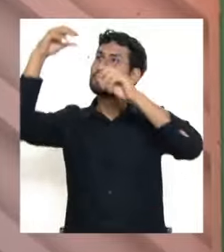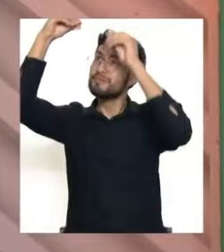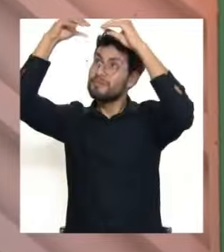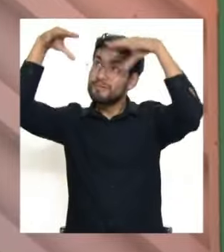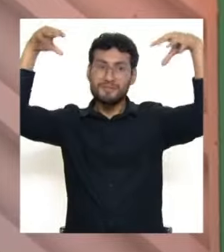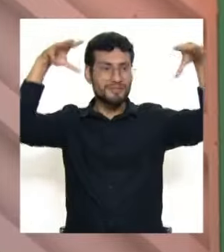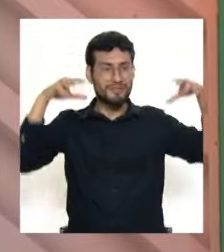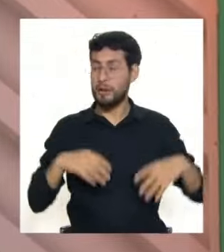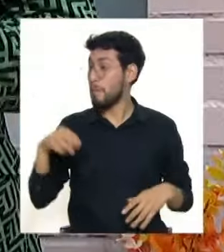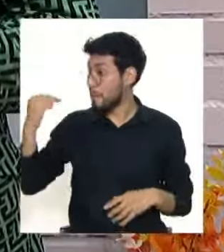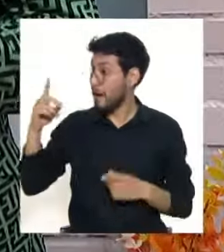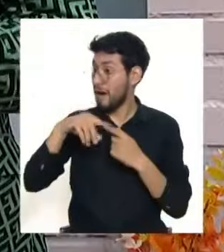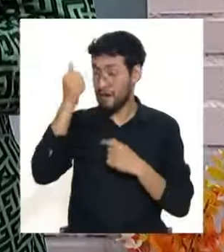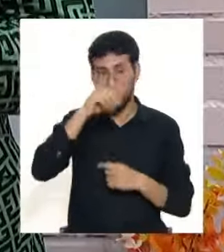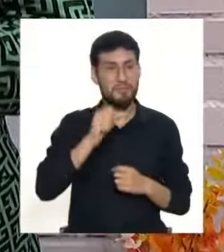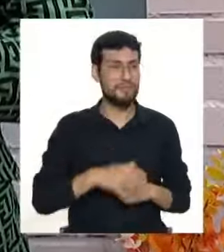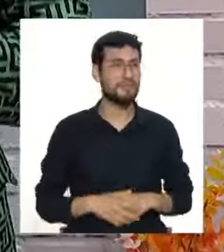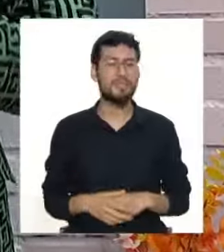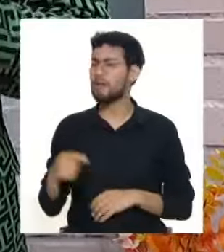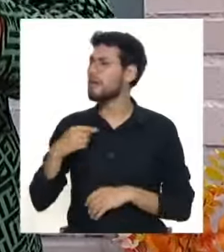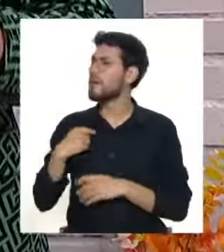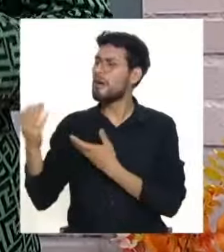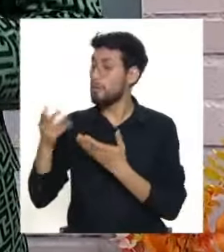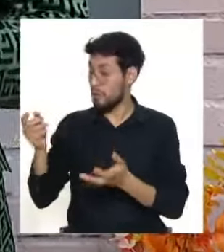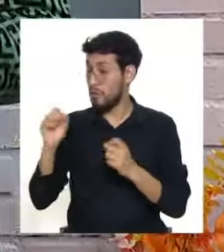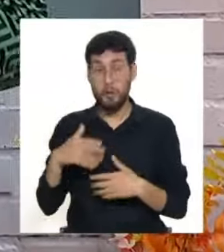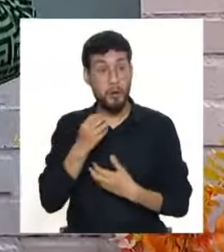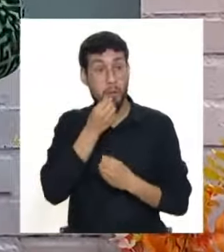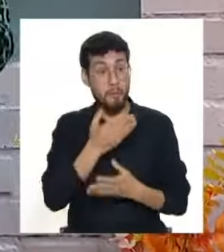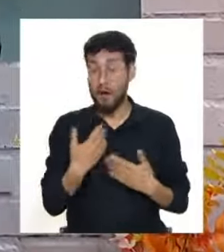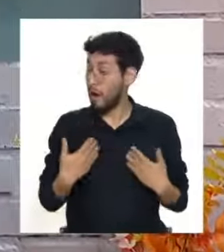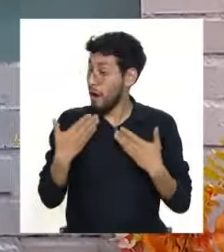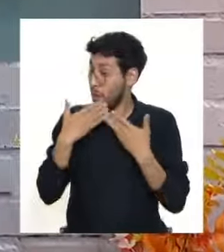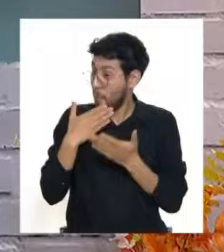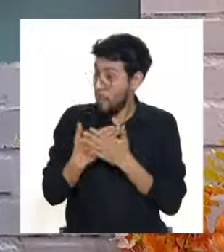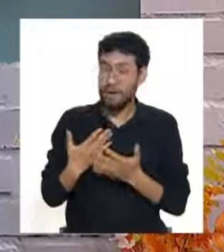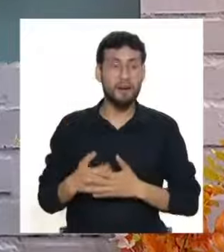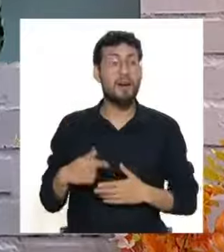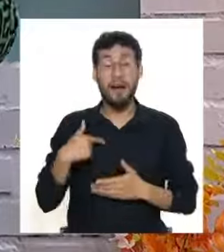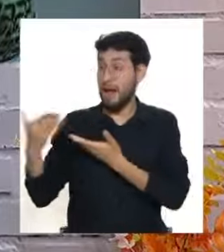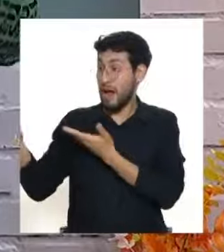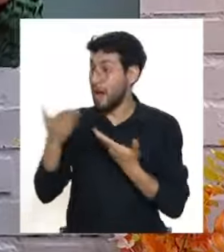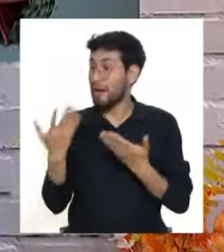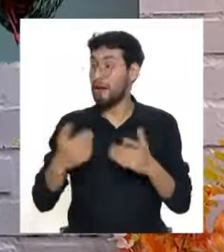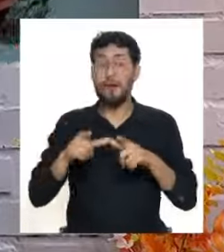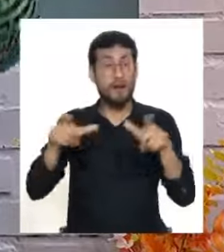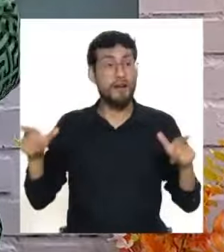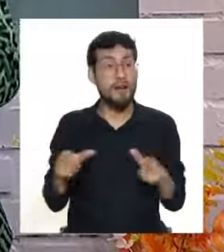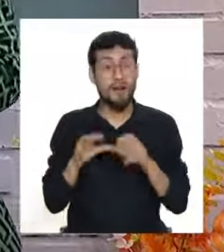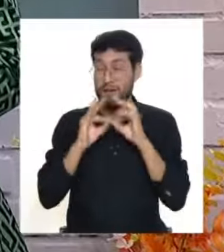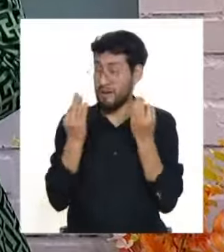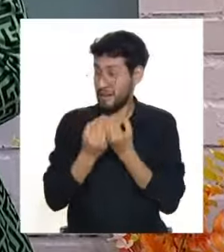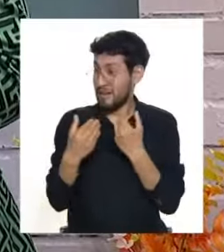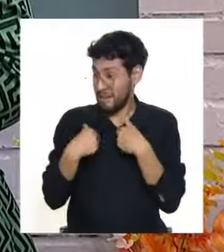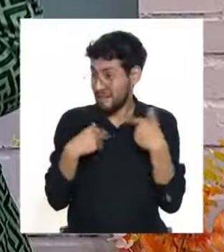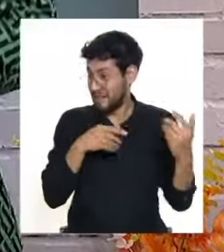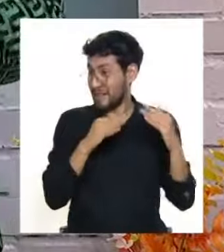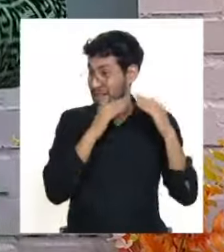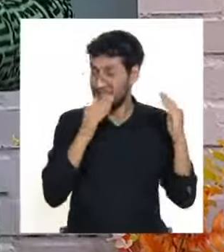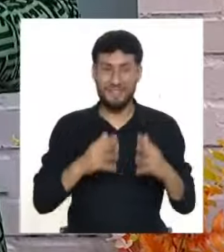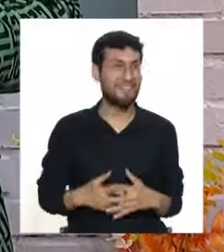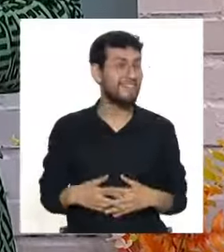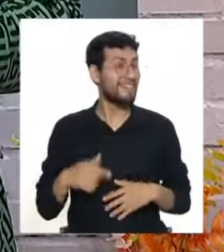De martes a domingo. Ahora, yo te quiero invitar, nos has caído tan chévere, tan buena onda, que te quiero invitar al espacio familiar que tenemos acá en la casa.